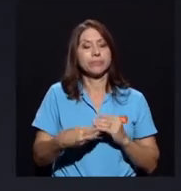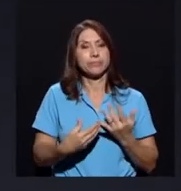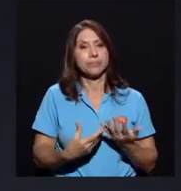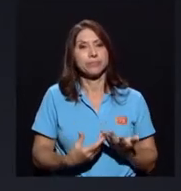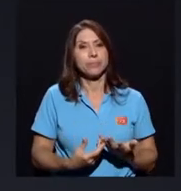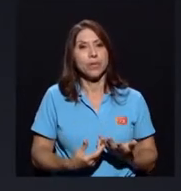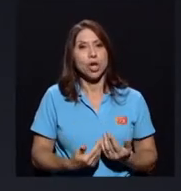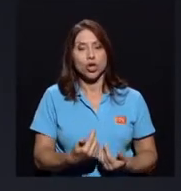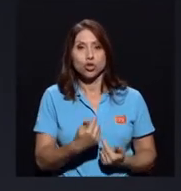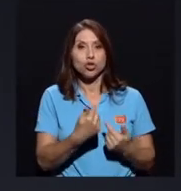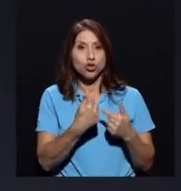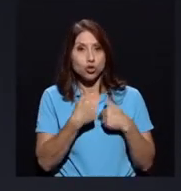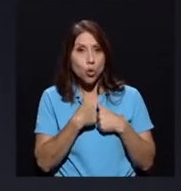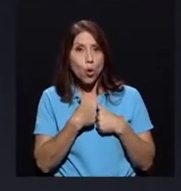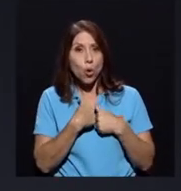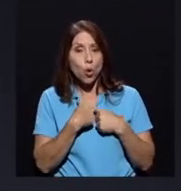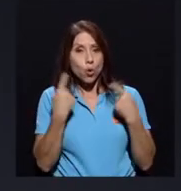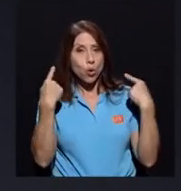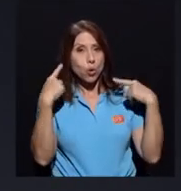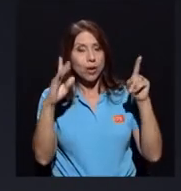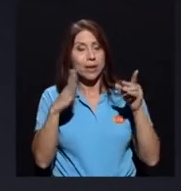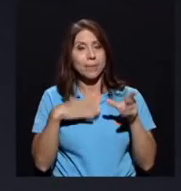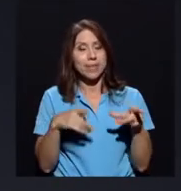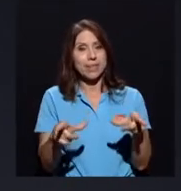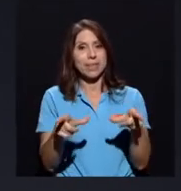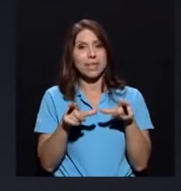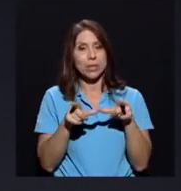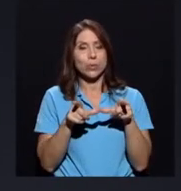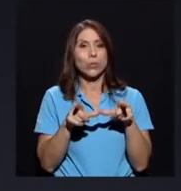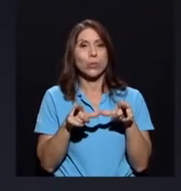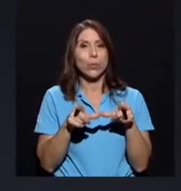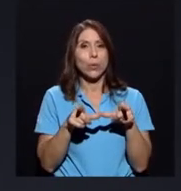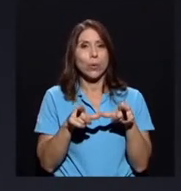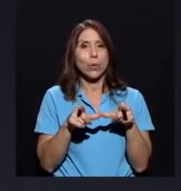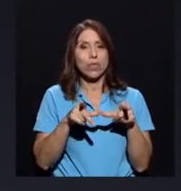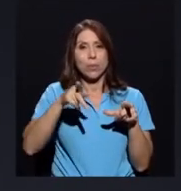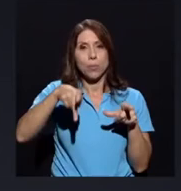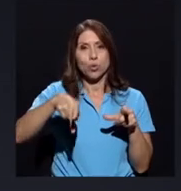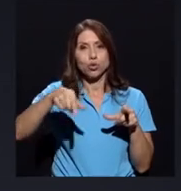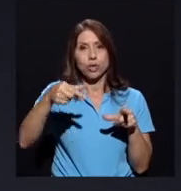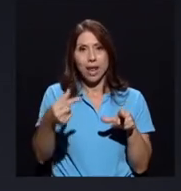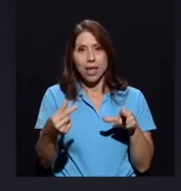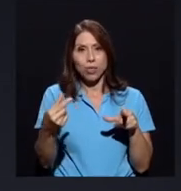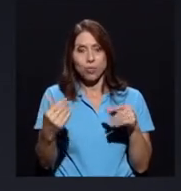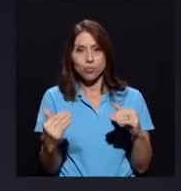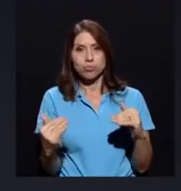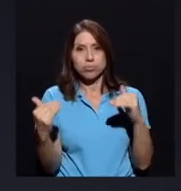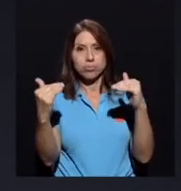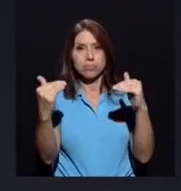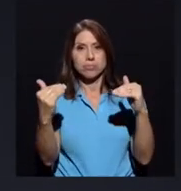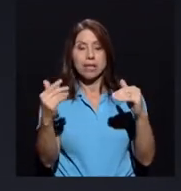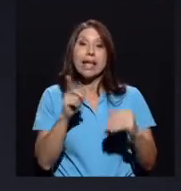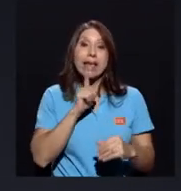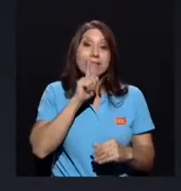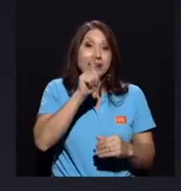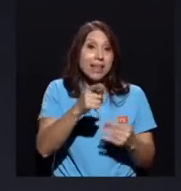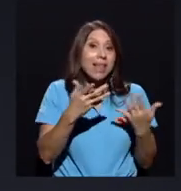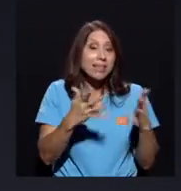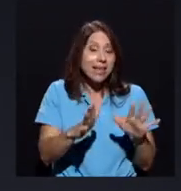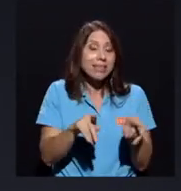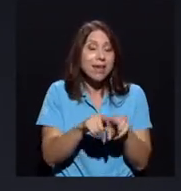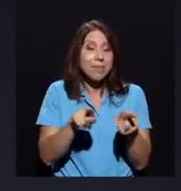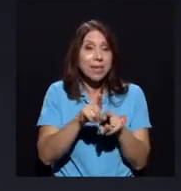yo obtuve mi título de posgrado y en realidad yo ha obtenido también la